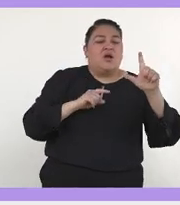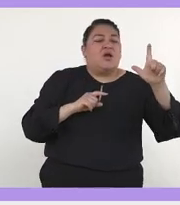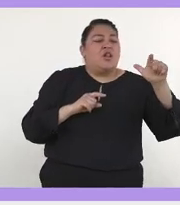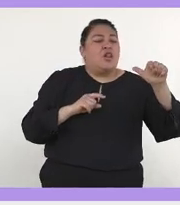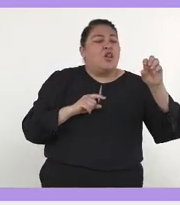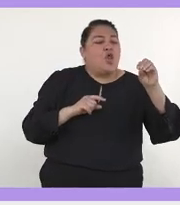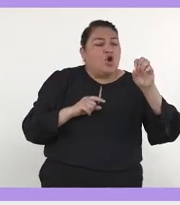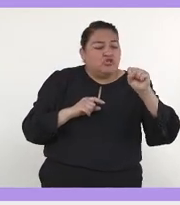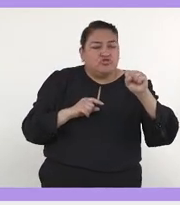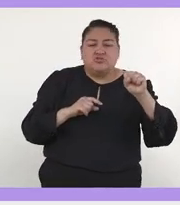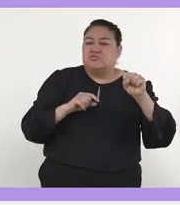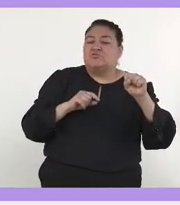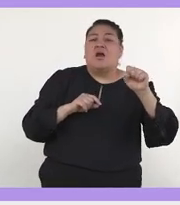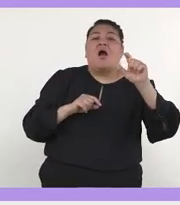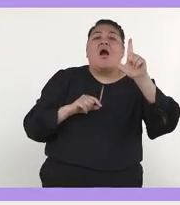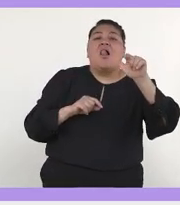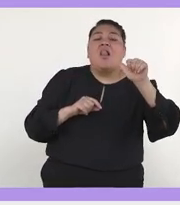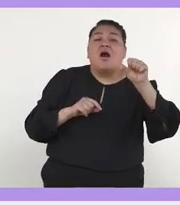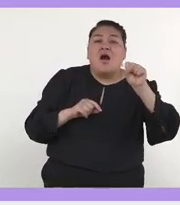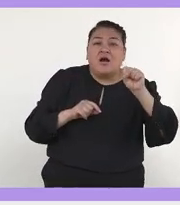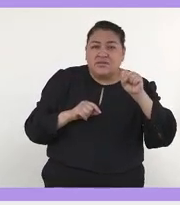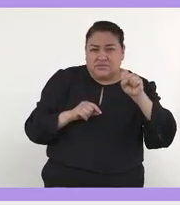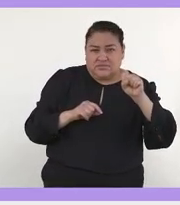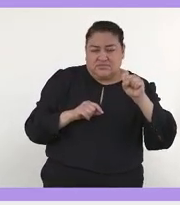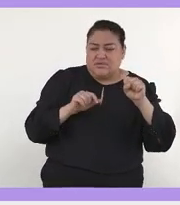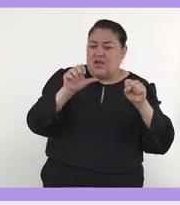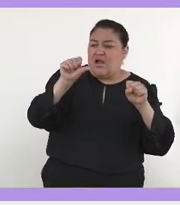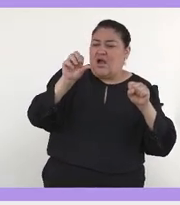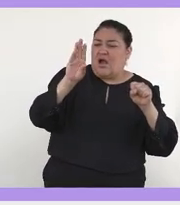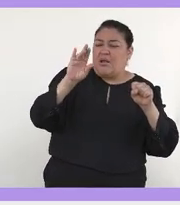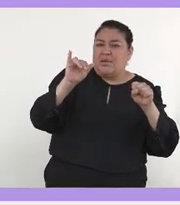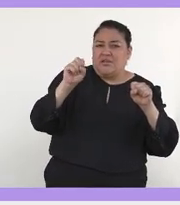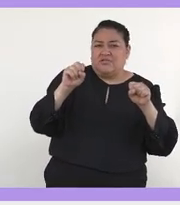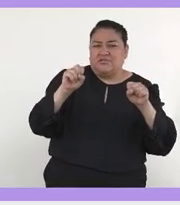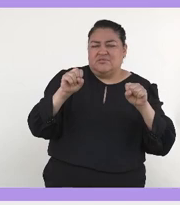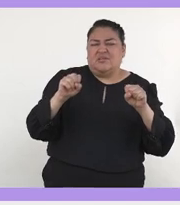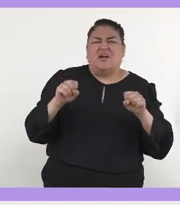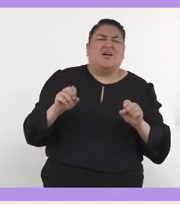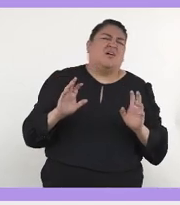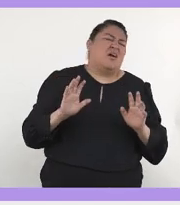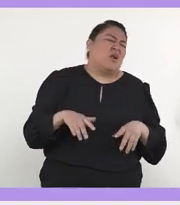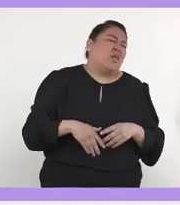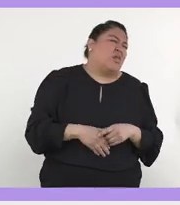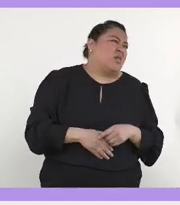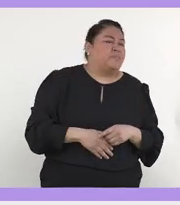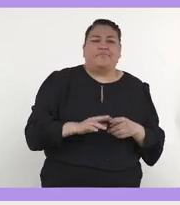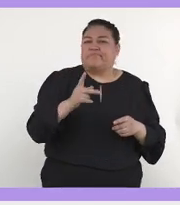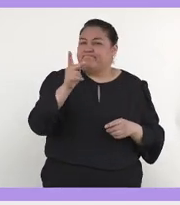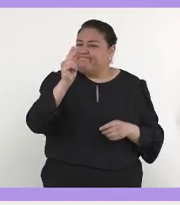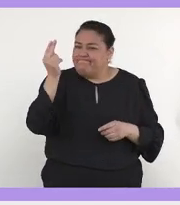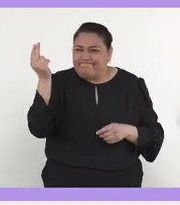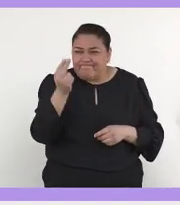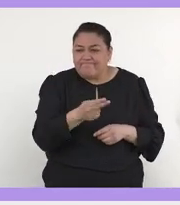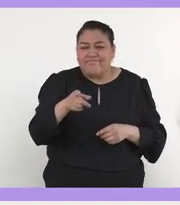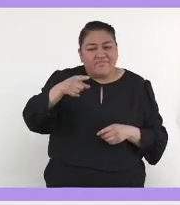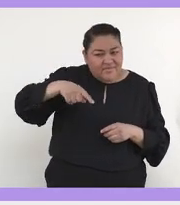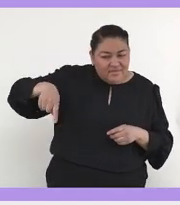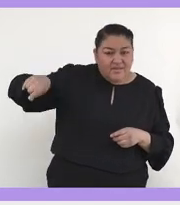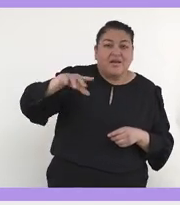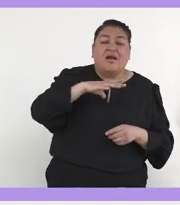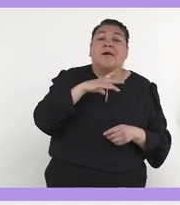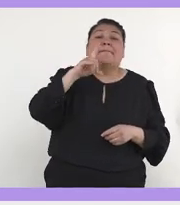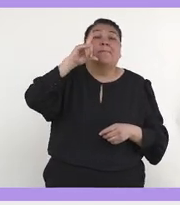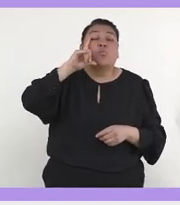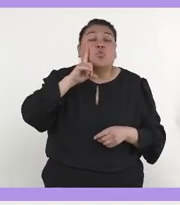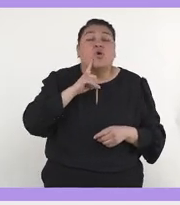y las arbitras pues a veces nos puede dar flojera pero a veces es necesario porque necesitamos visibilizar a todas esas personas que nunca